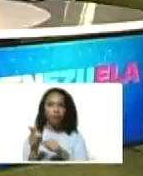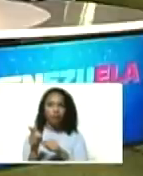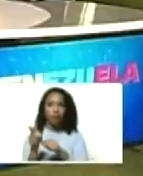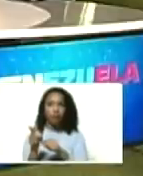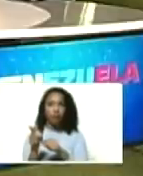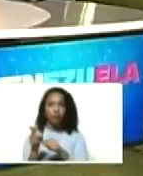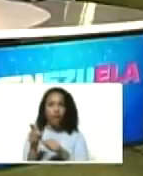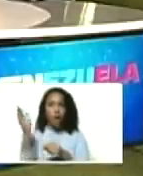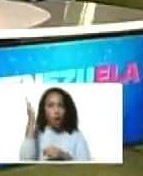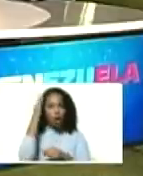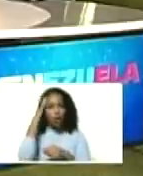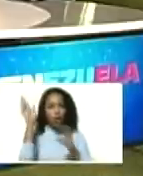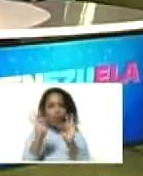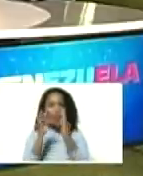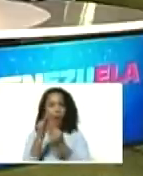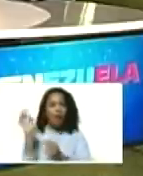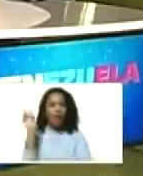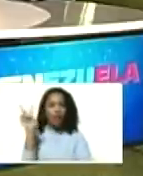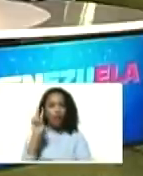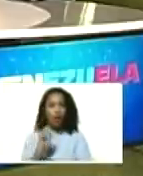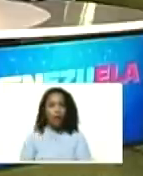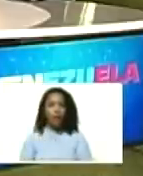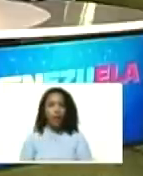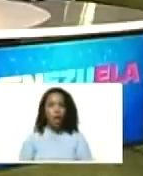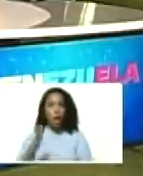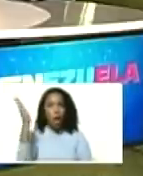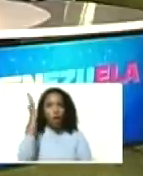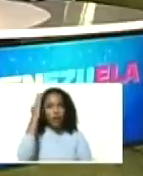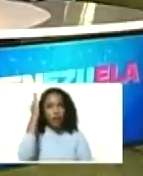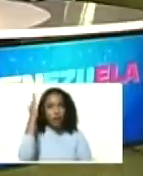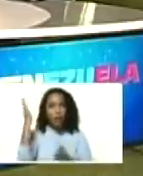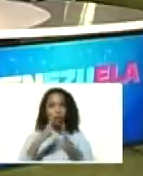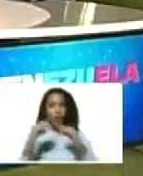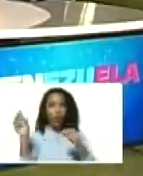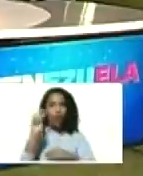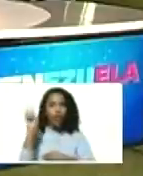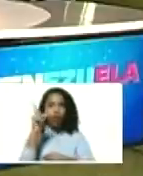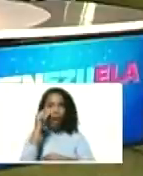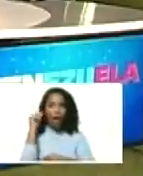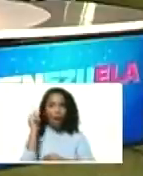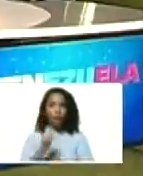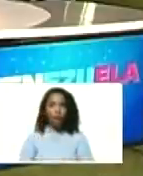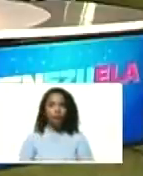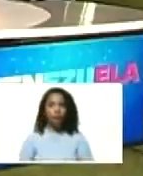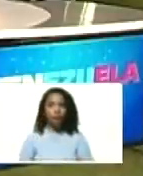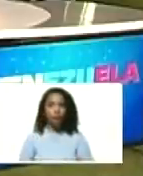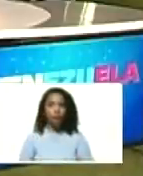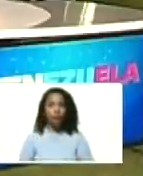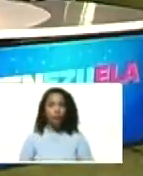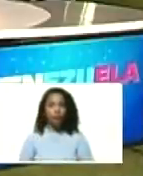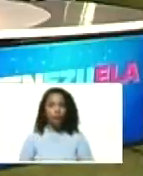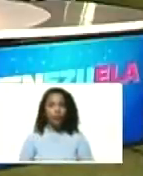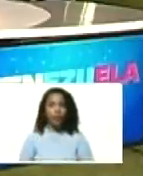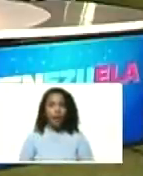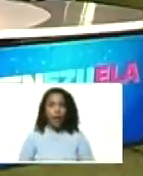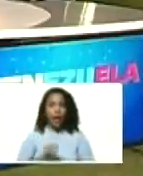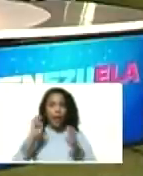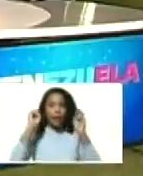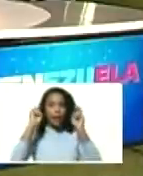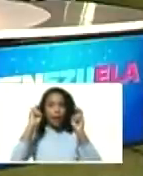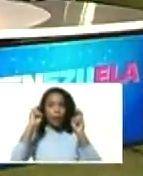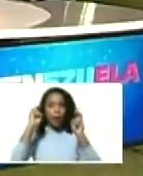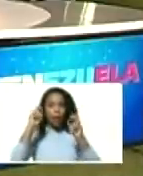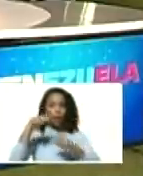lo sé para la familia venezolana lo sepan todos los venezolanos y venezolanas el efecto búmeran es